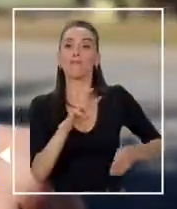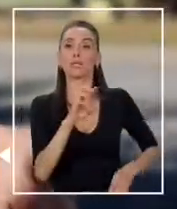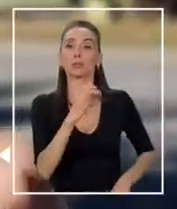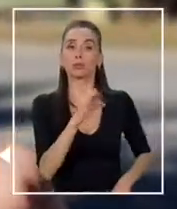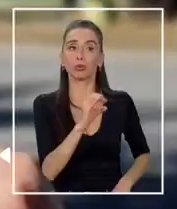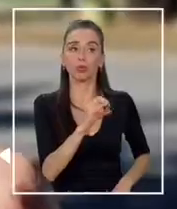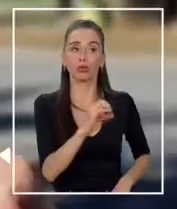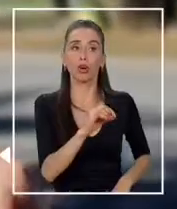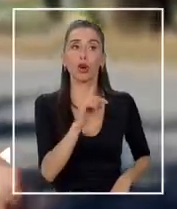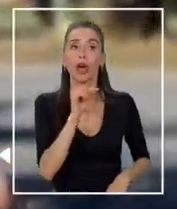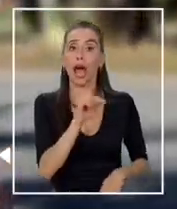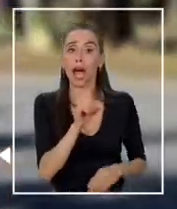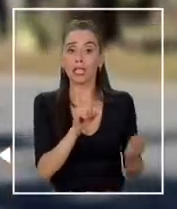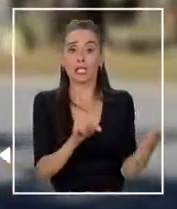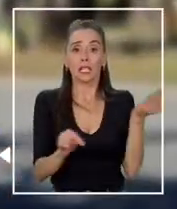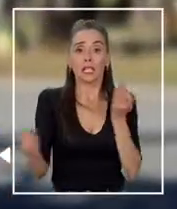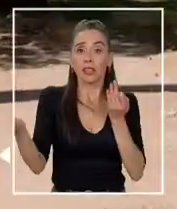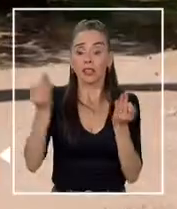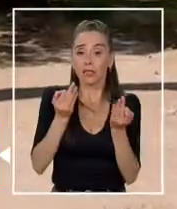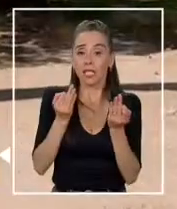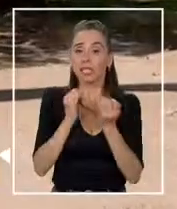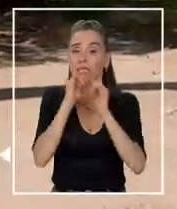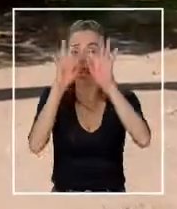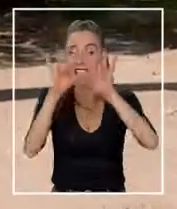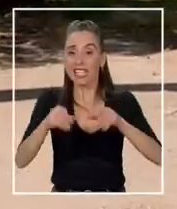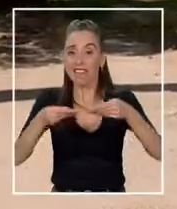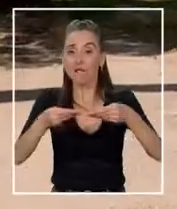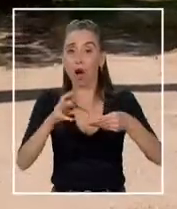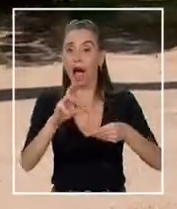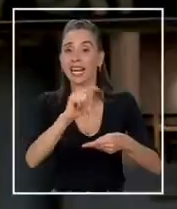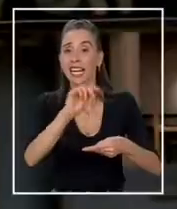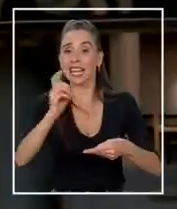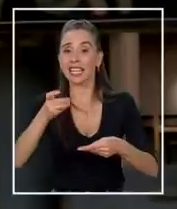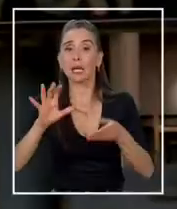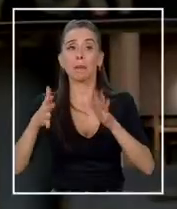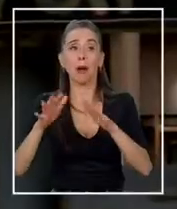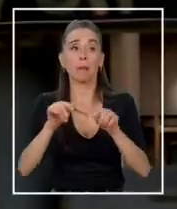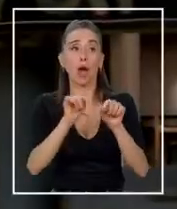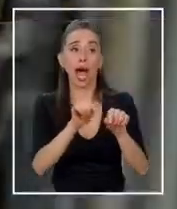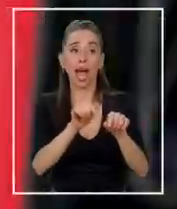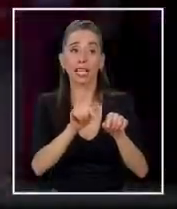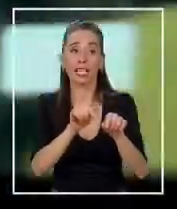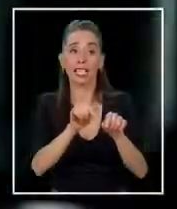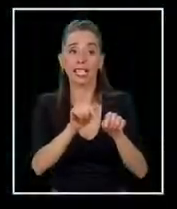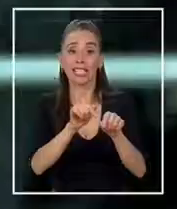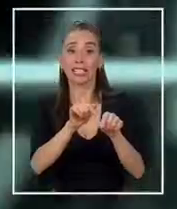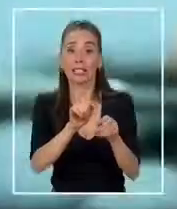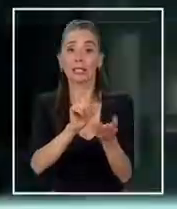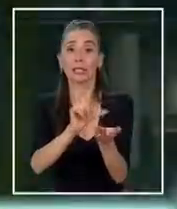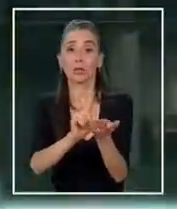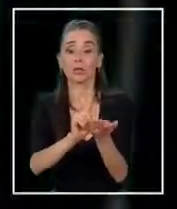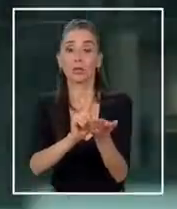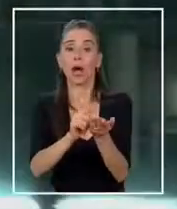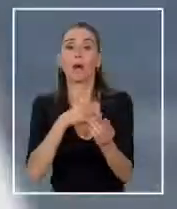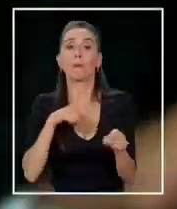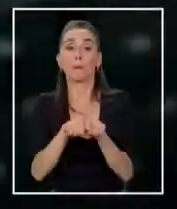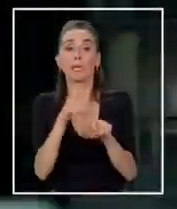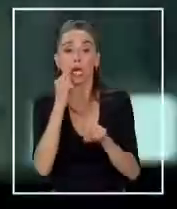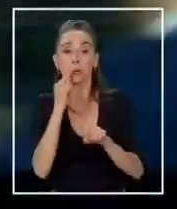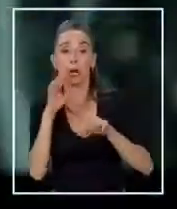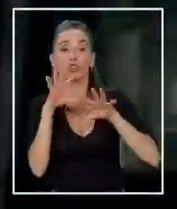Son los lugares que los informes arrojan que aproximadamente fue el lugar donde fue detenido mi